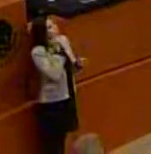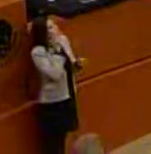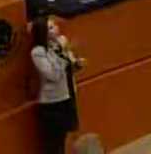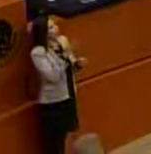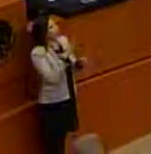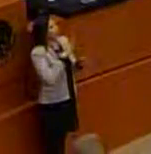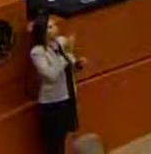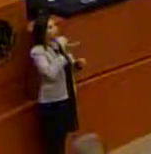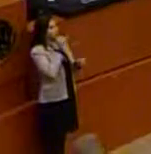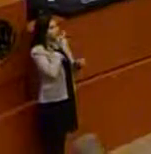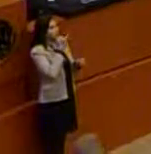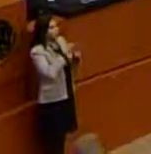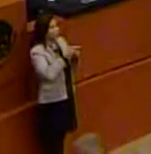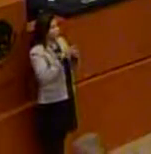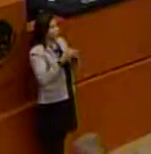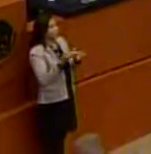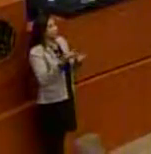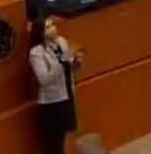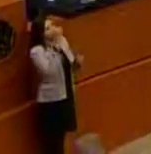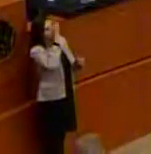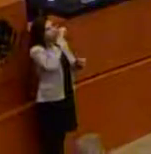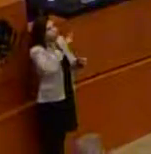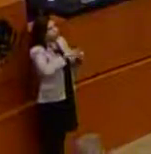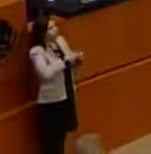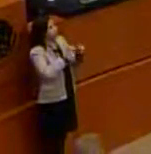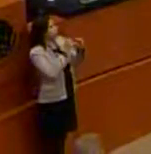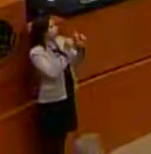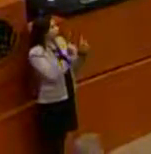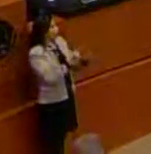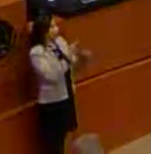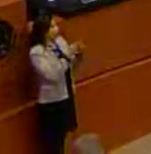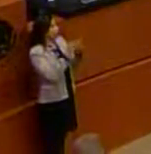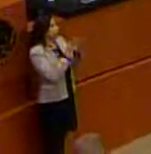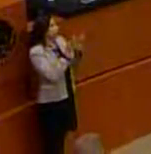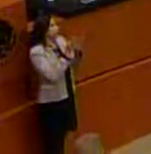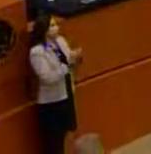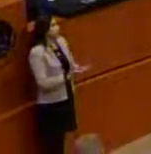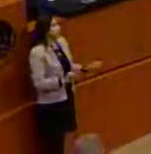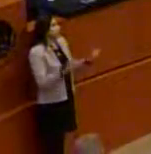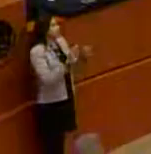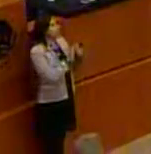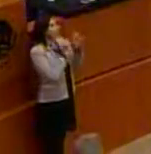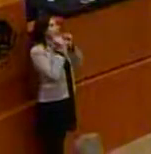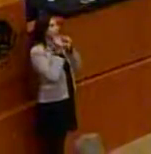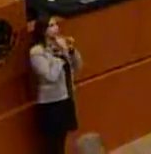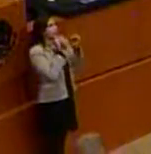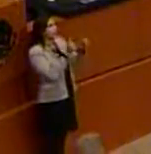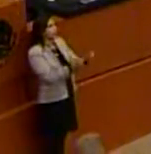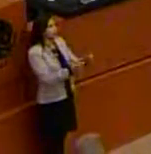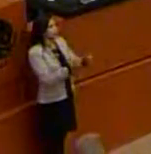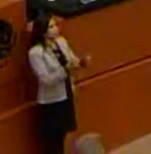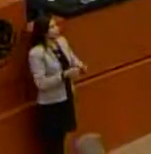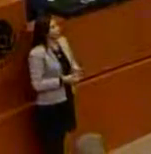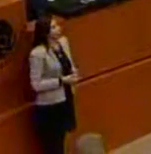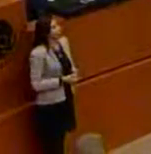ocio en términos tradicionales, sino la cultura, las artes y algo muy importante,